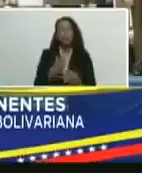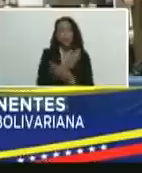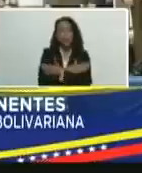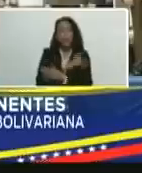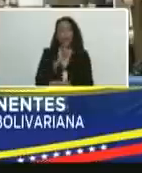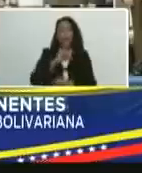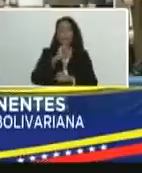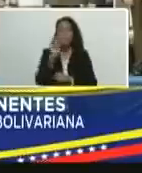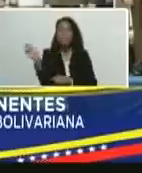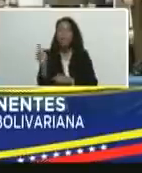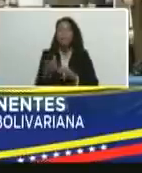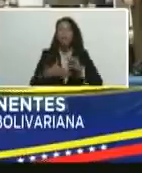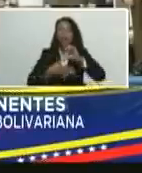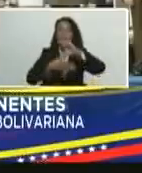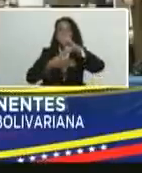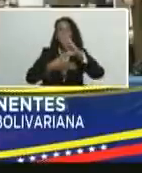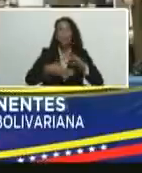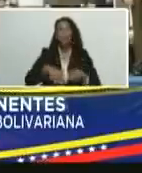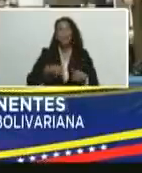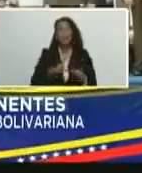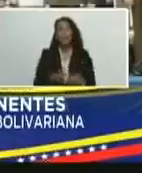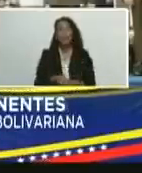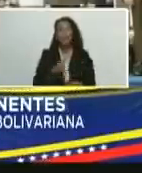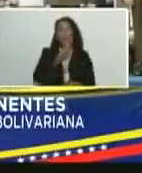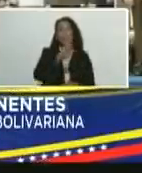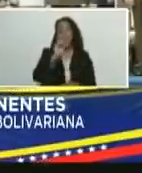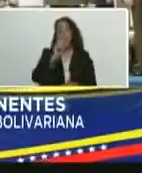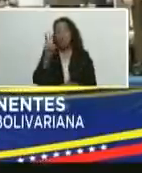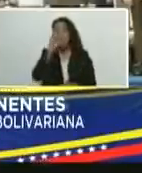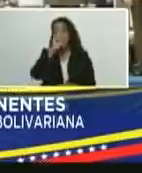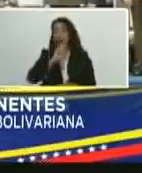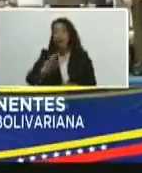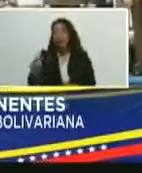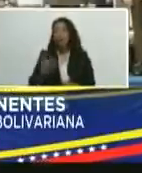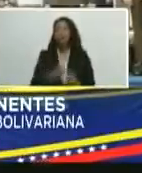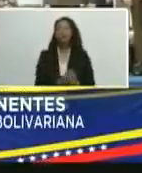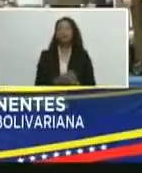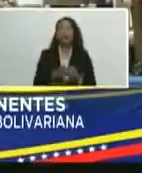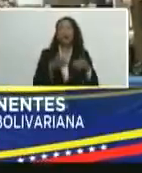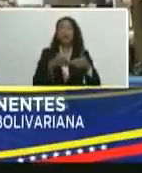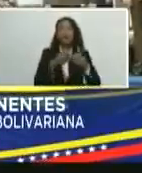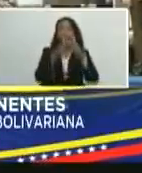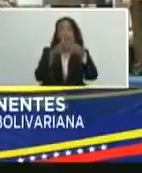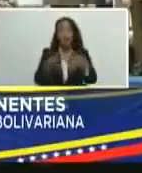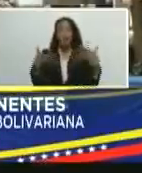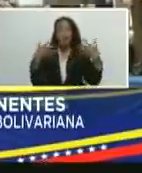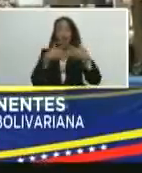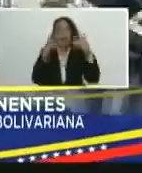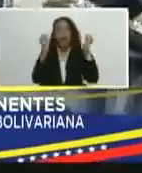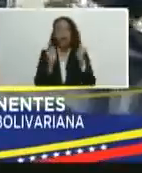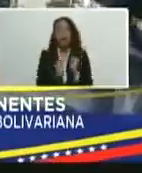mes bicentenario de la batalla naval del lago, mes en que conmemoramos